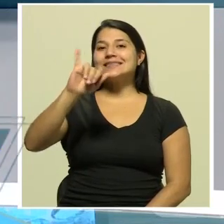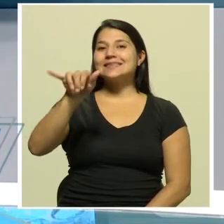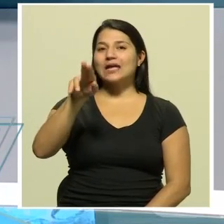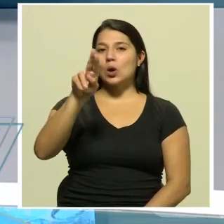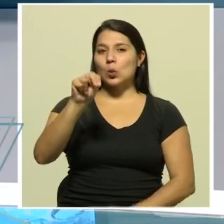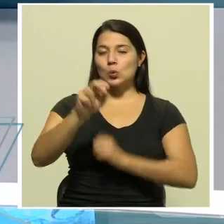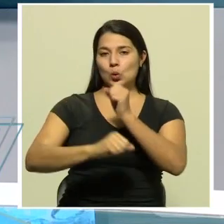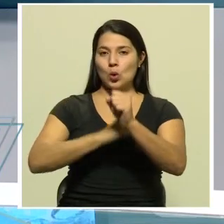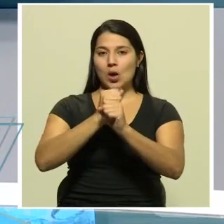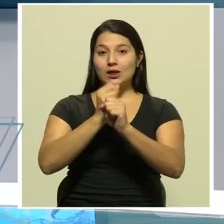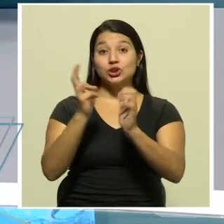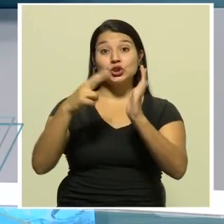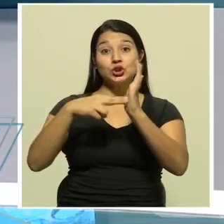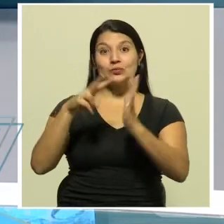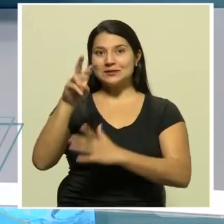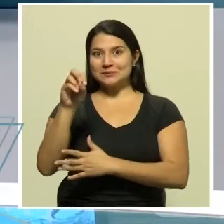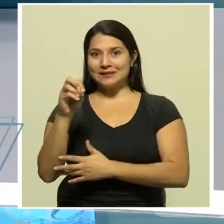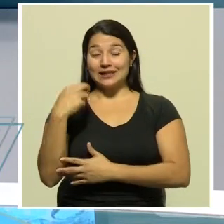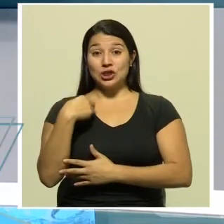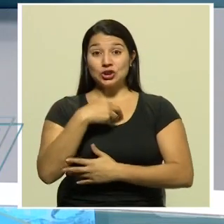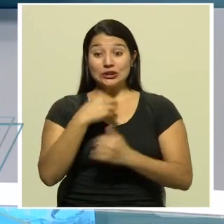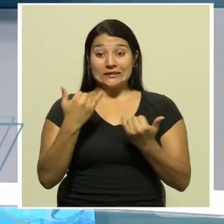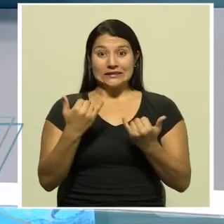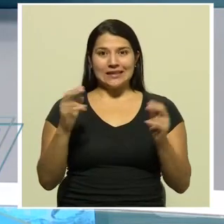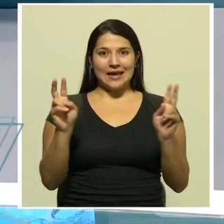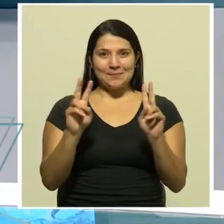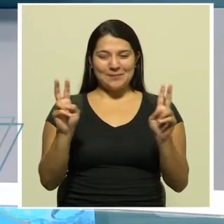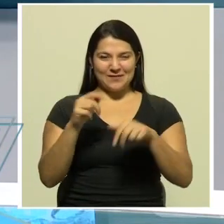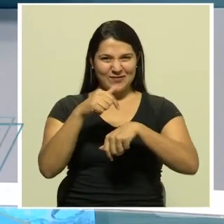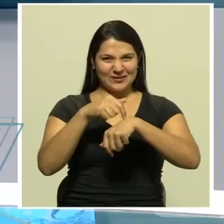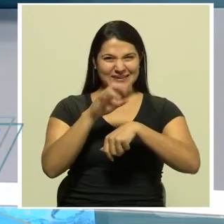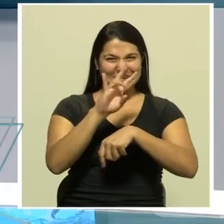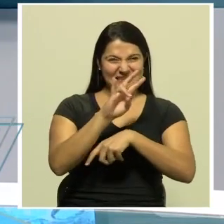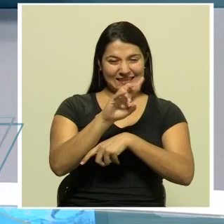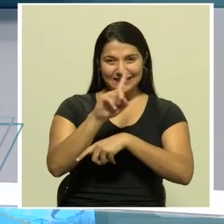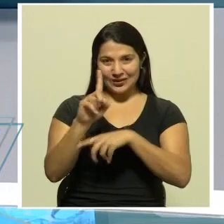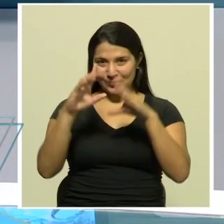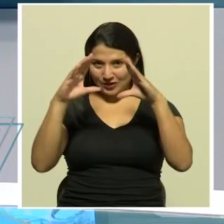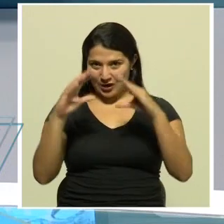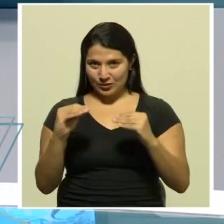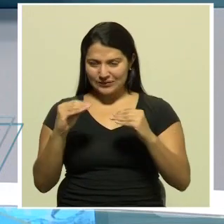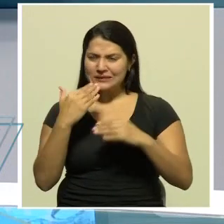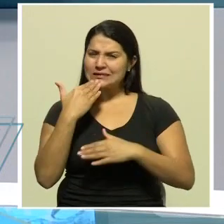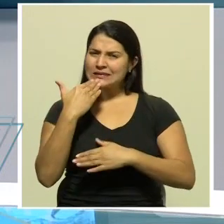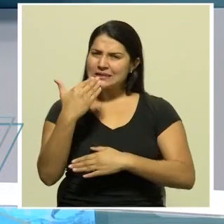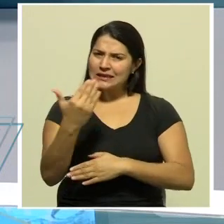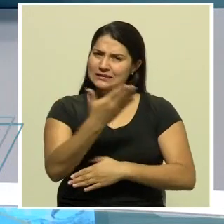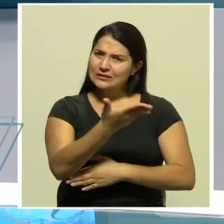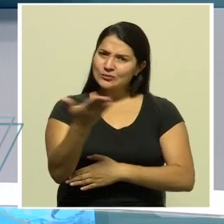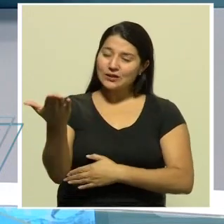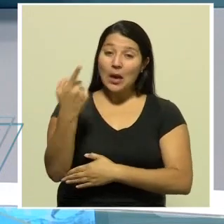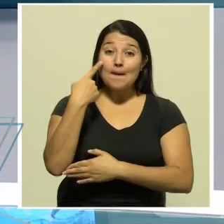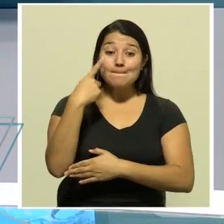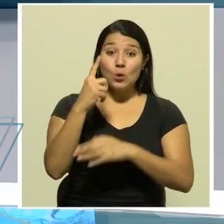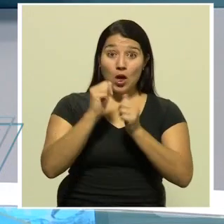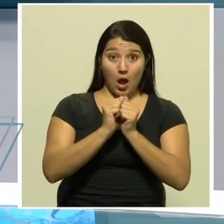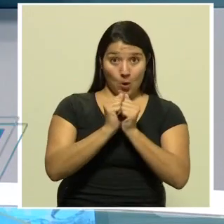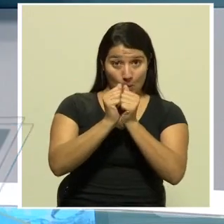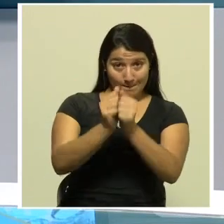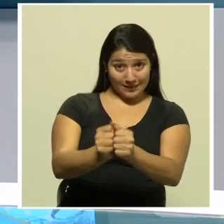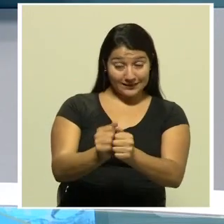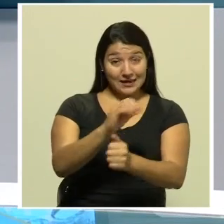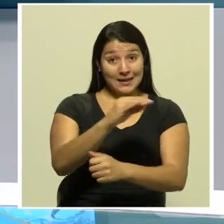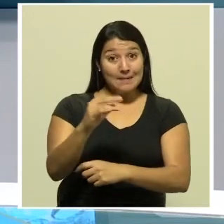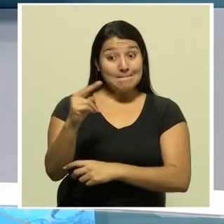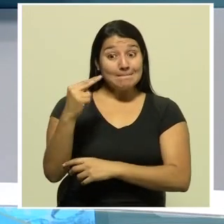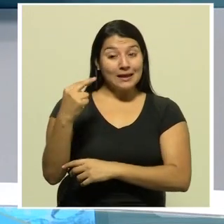2020. Estamos en vivo a las 7 de la noche con un minuto. Les agradecemos que nos acompañen y que se